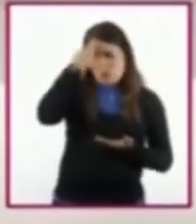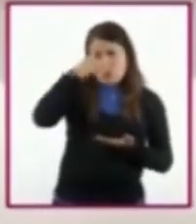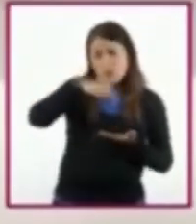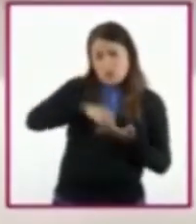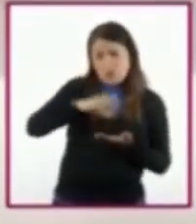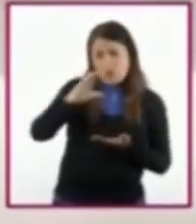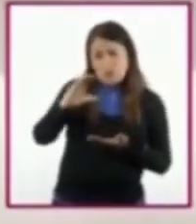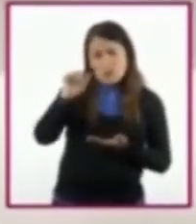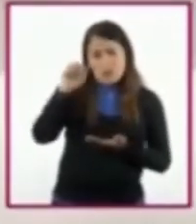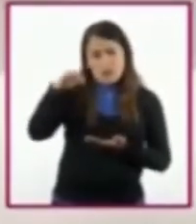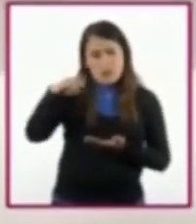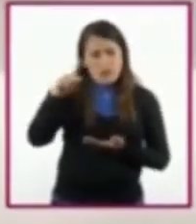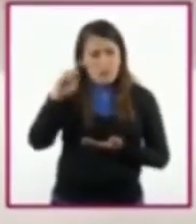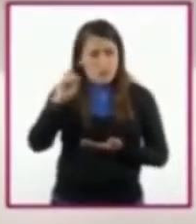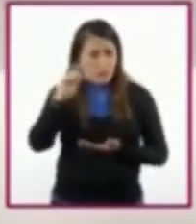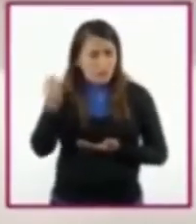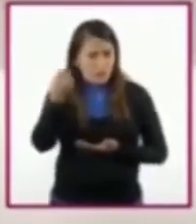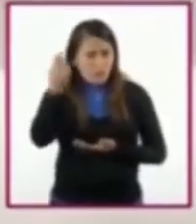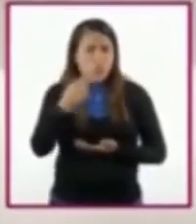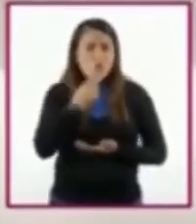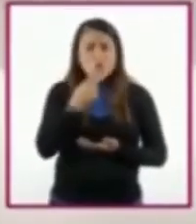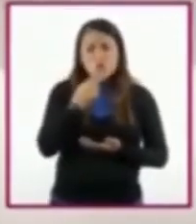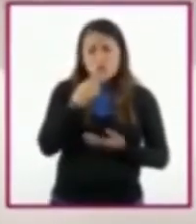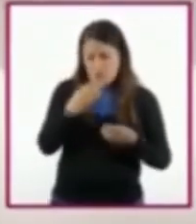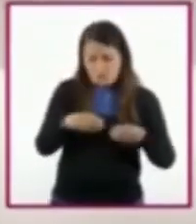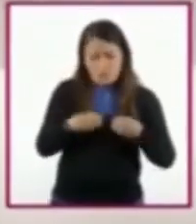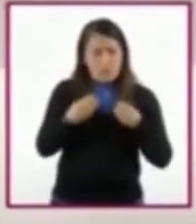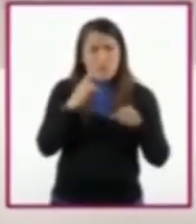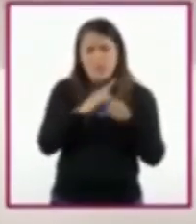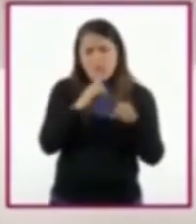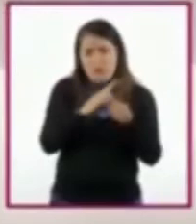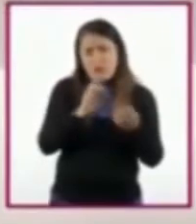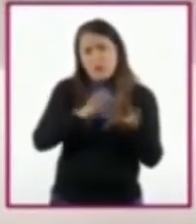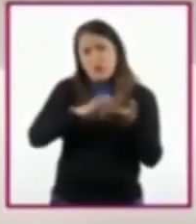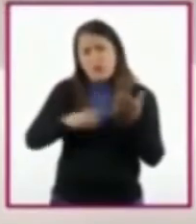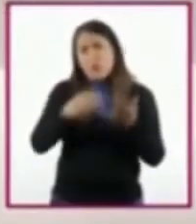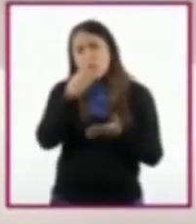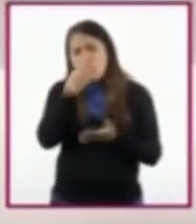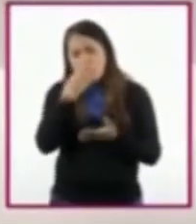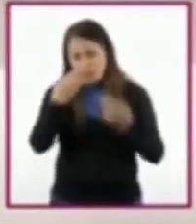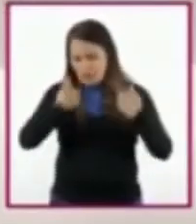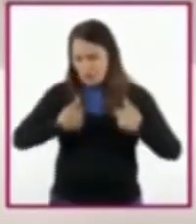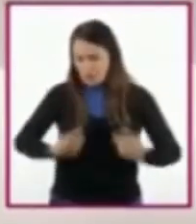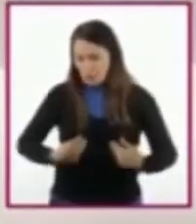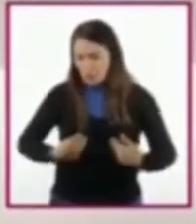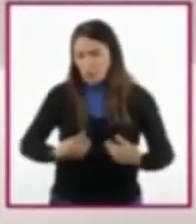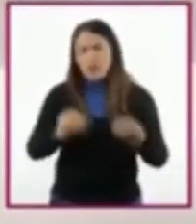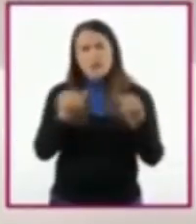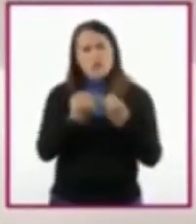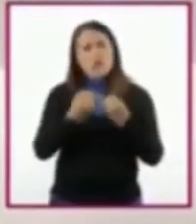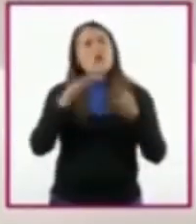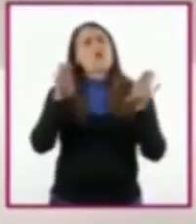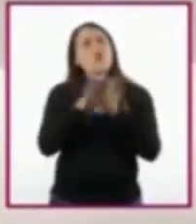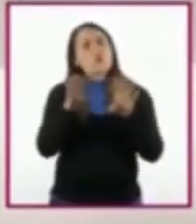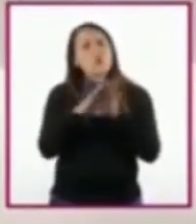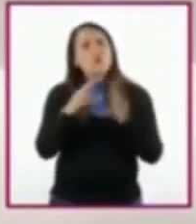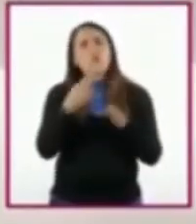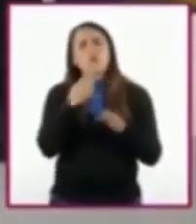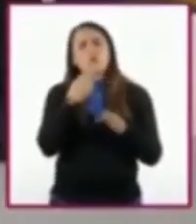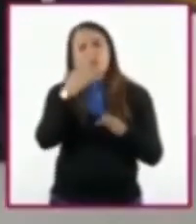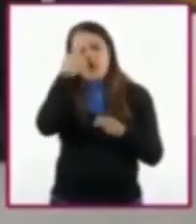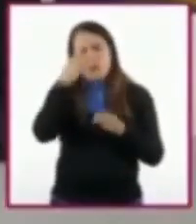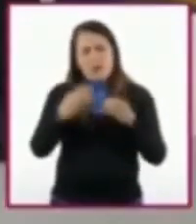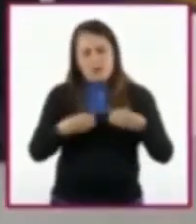es todo lo que usamos diariamente en nuestras vidas, lo que comemos, vestimos y cómo lo hacemos para beneficio de nuestras